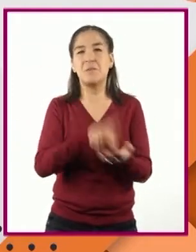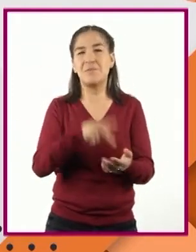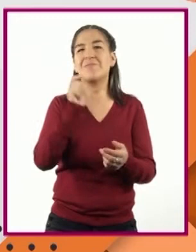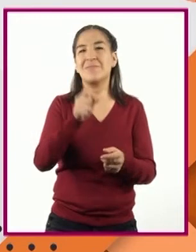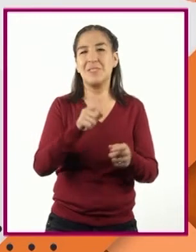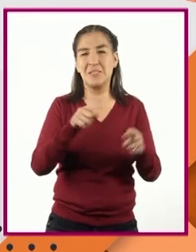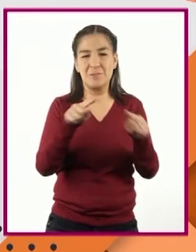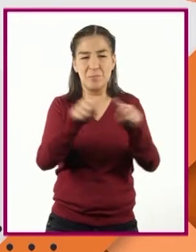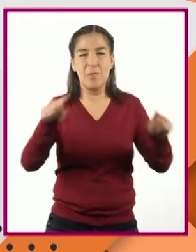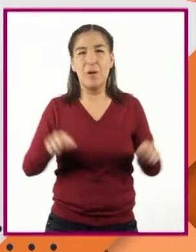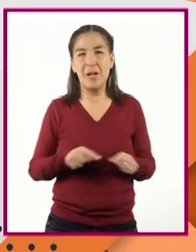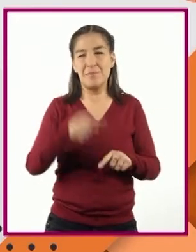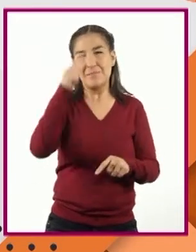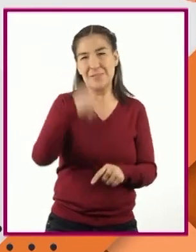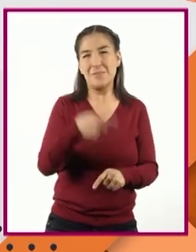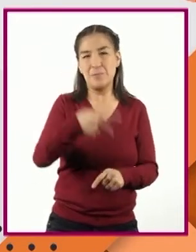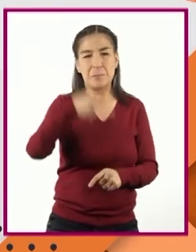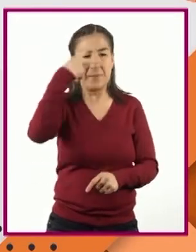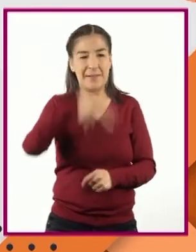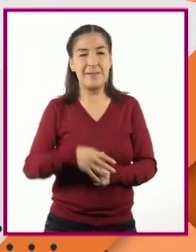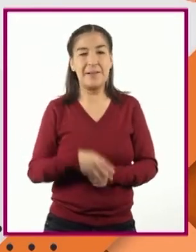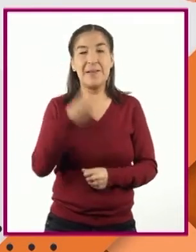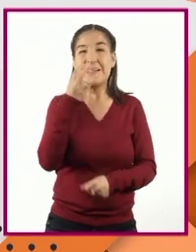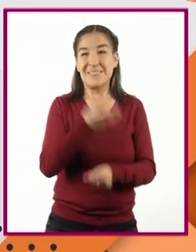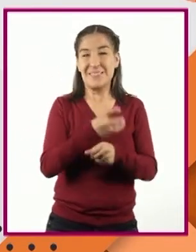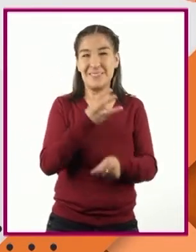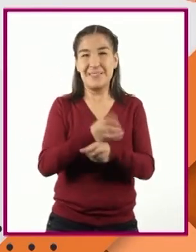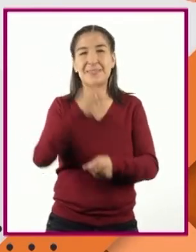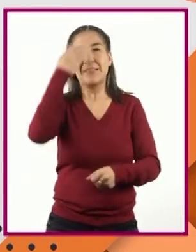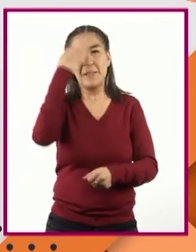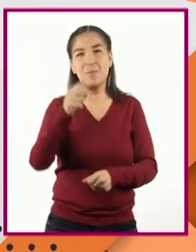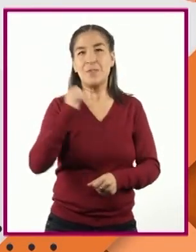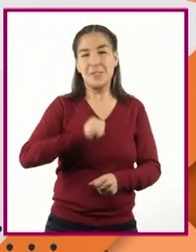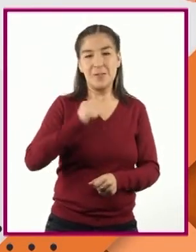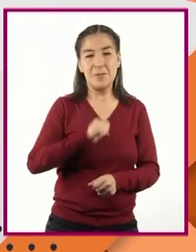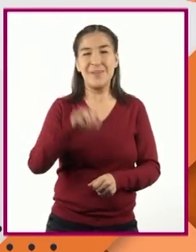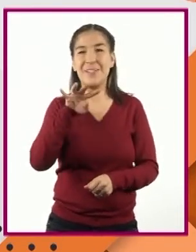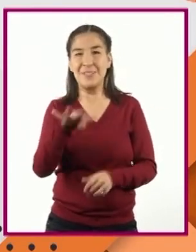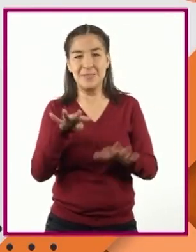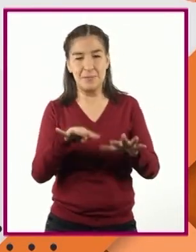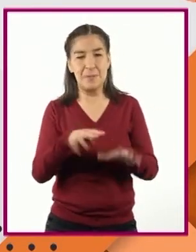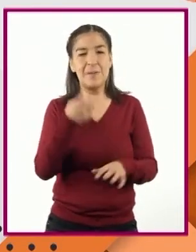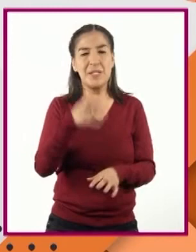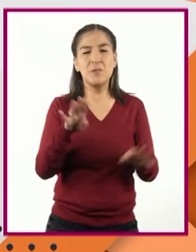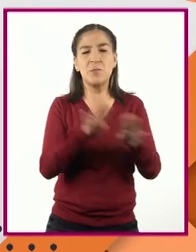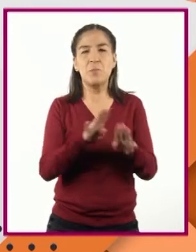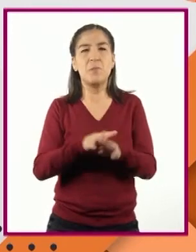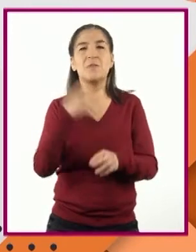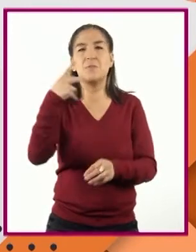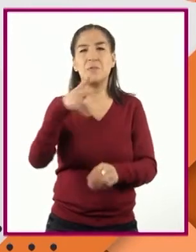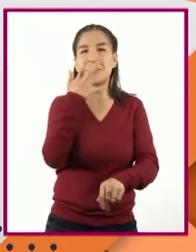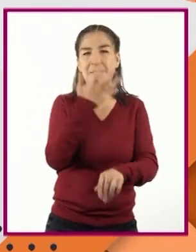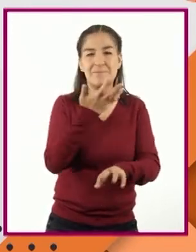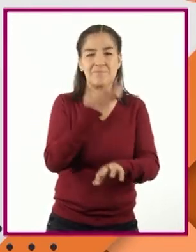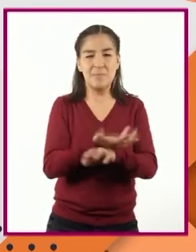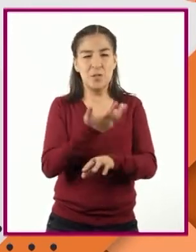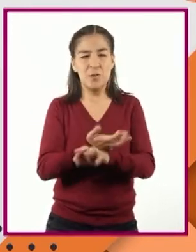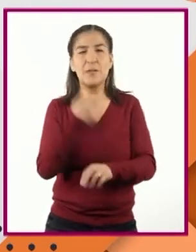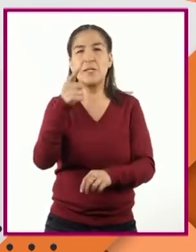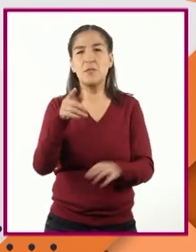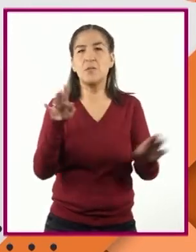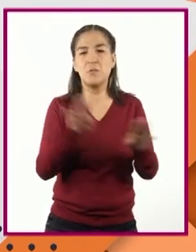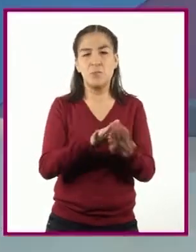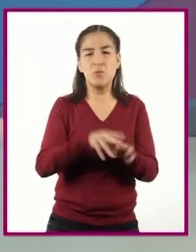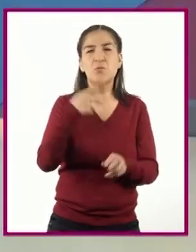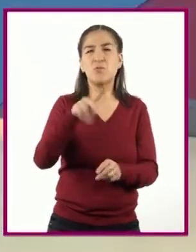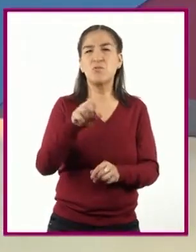territorio. Para la tercera década del siglo XIX, las diferencias de poderío entre Estados Unidos y su vecino del sur no eran